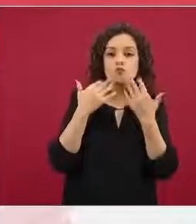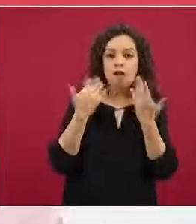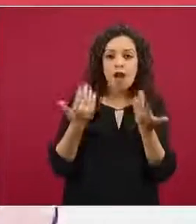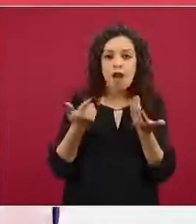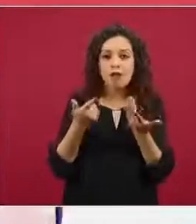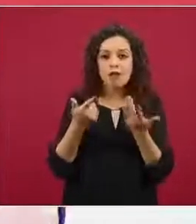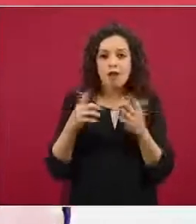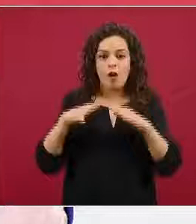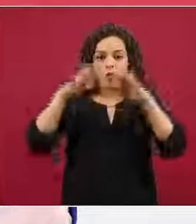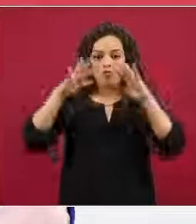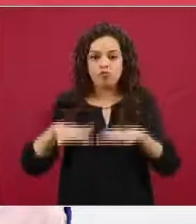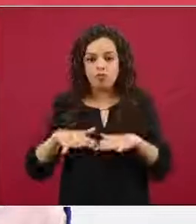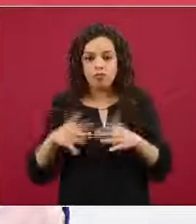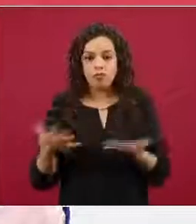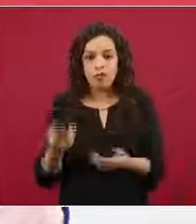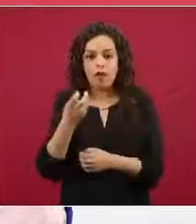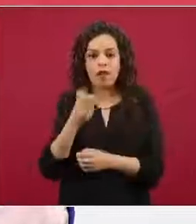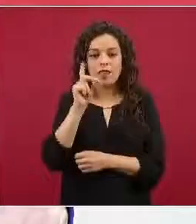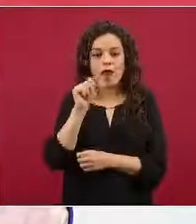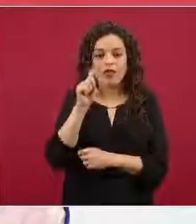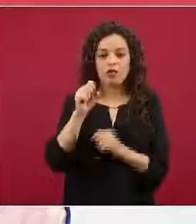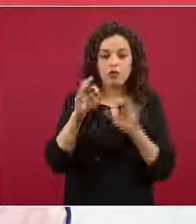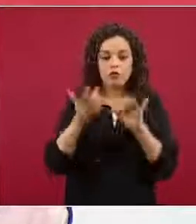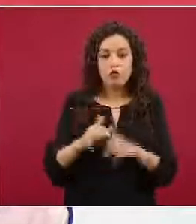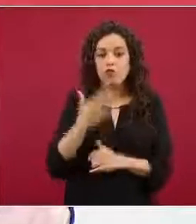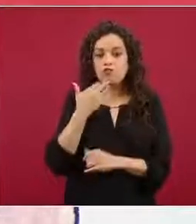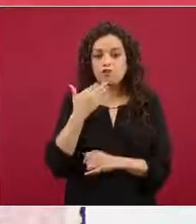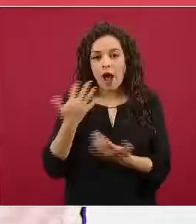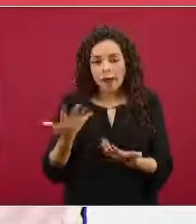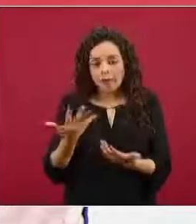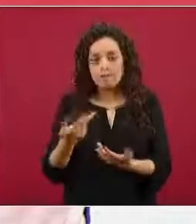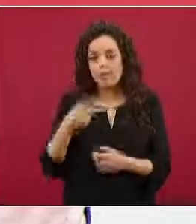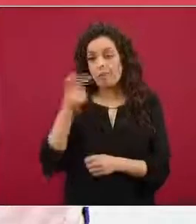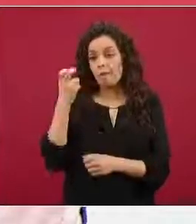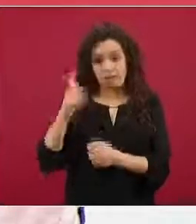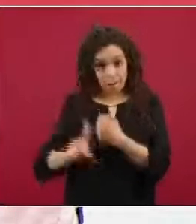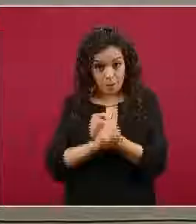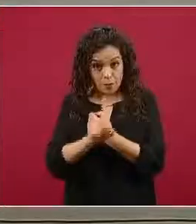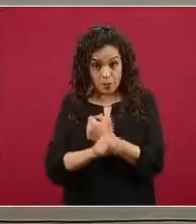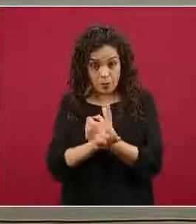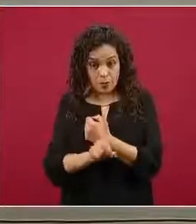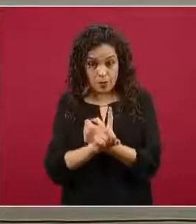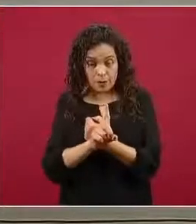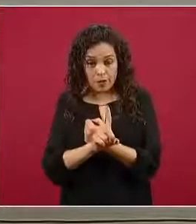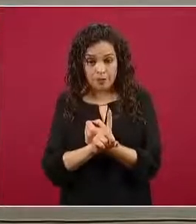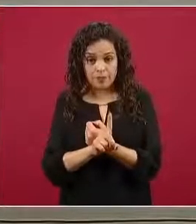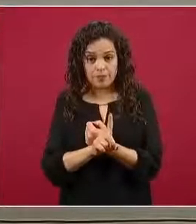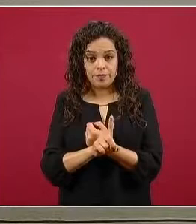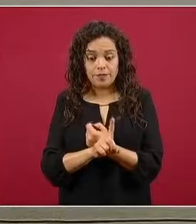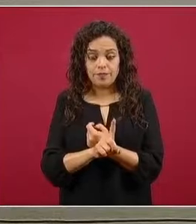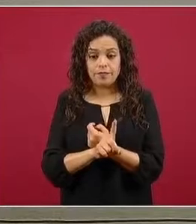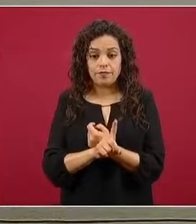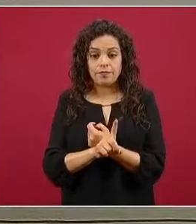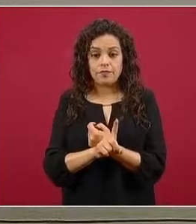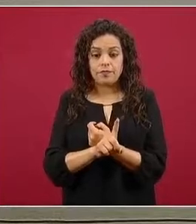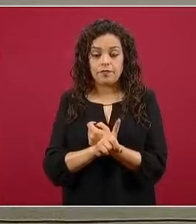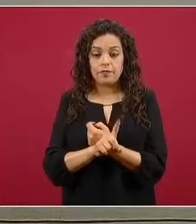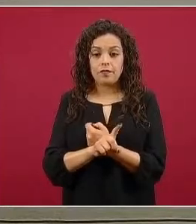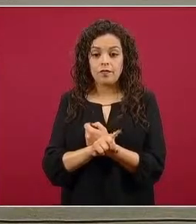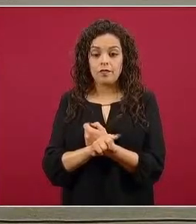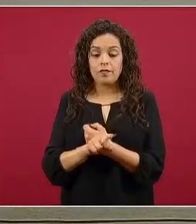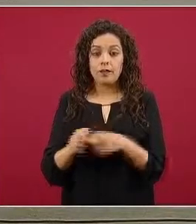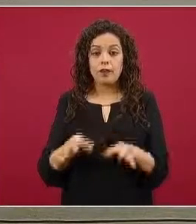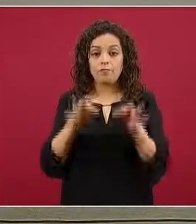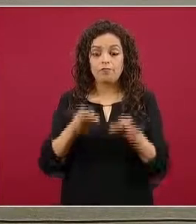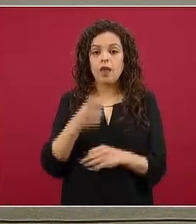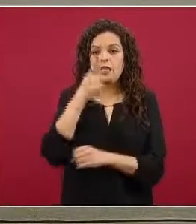puedan tener los datos disponibles. Pero me parece que este problema que aquí en tiempo real me dicen